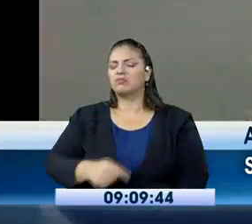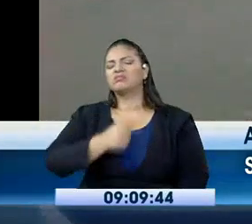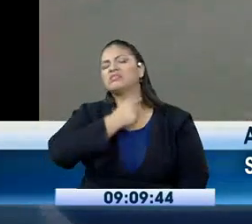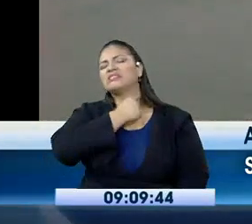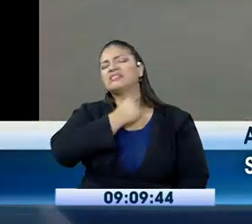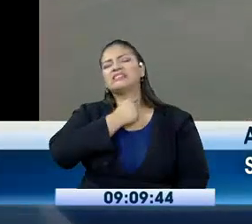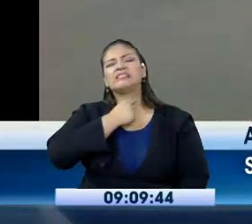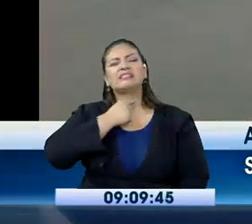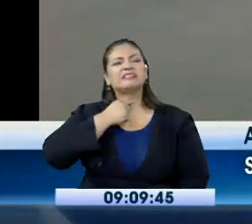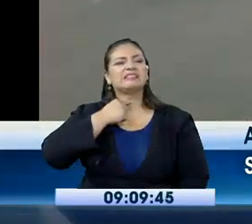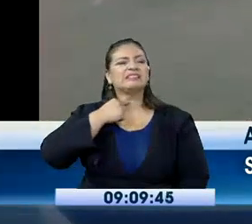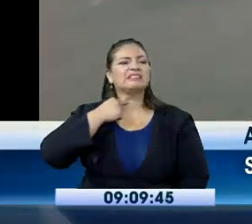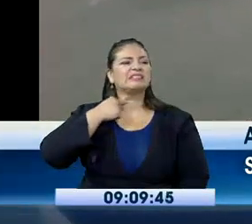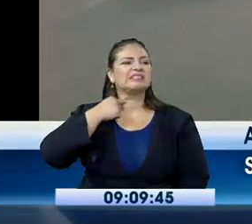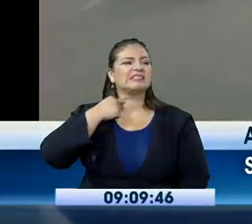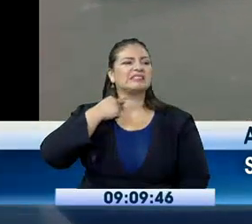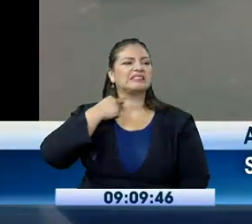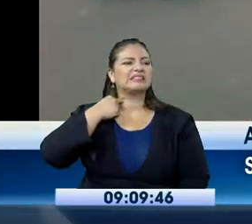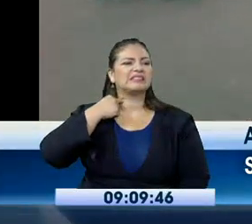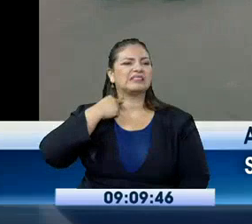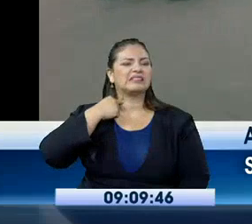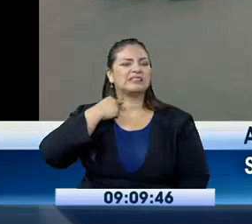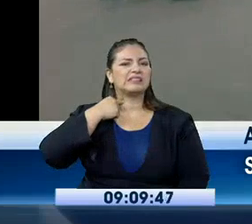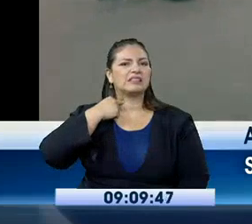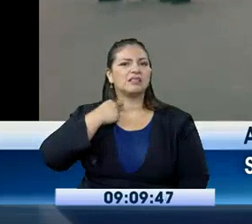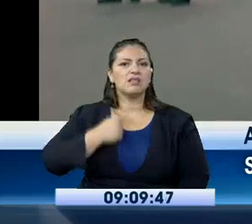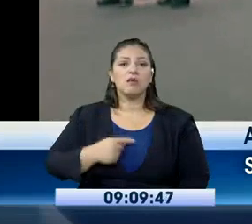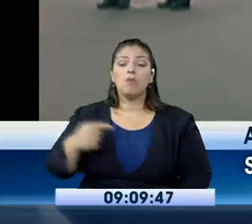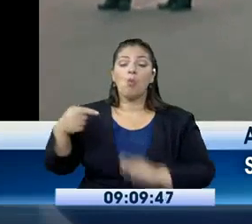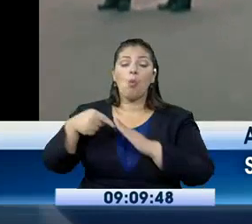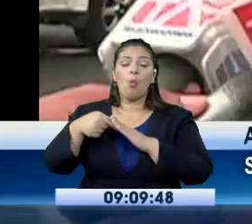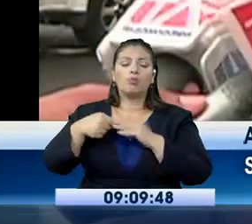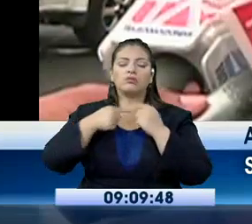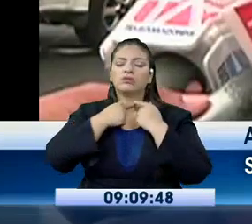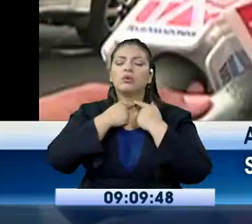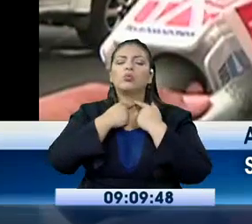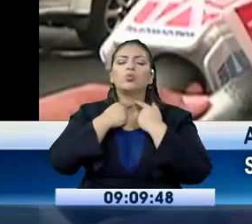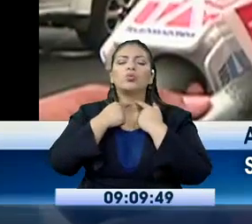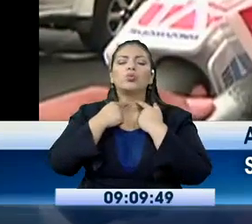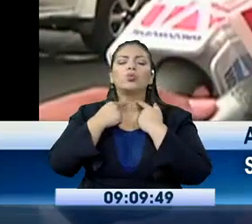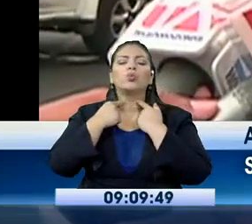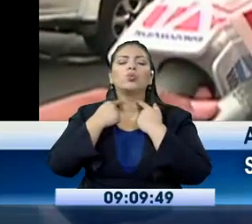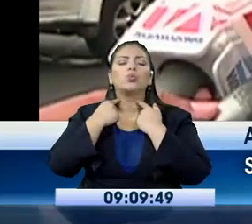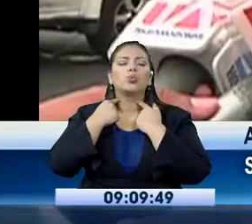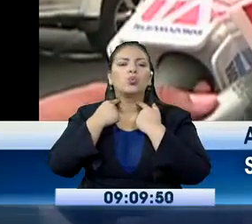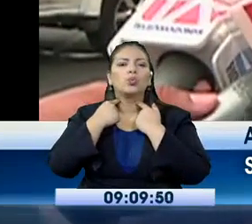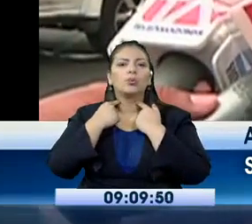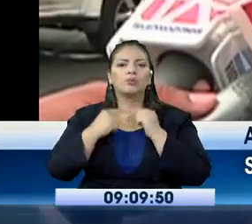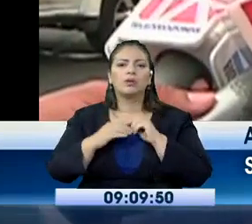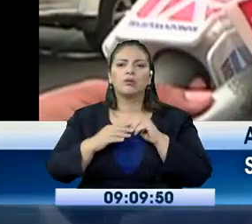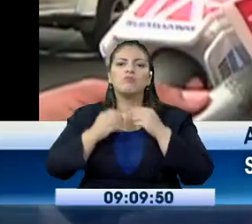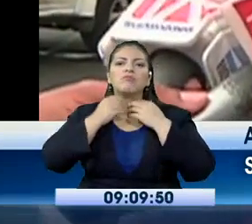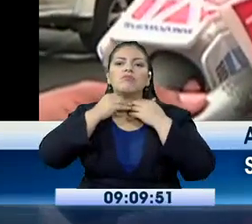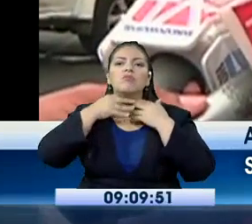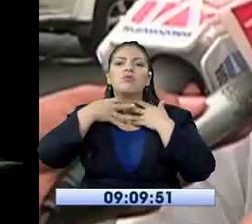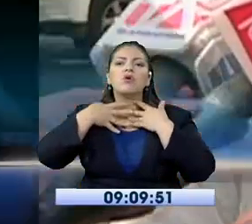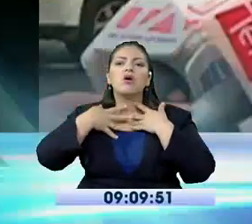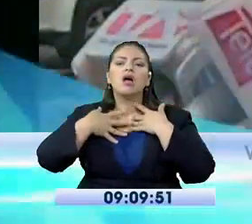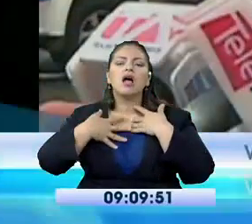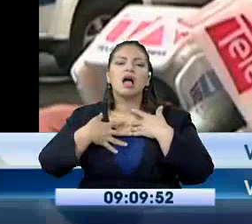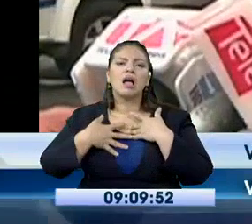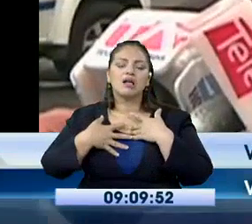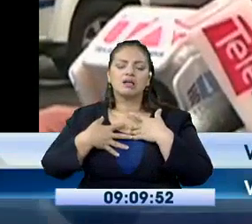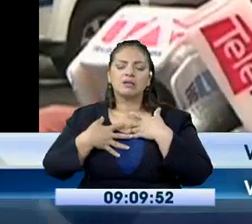Se hizo el corte, vio que la verdad no era tan profundo. Y entonces, aunque hubo sangre, él